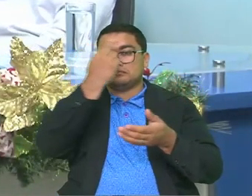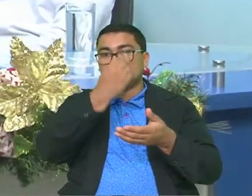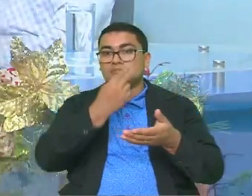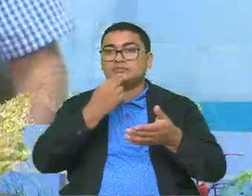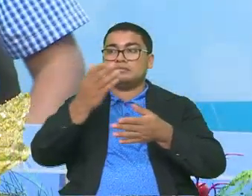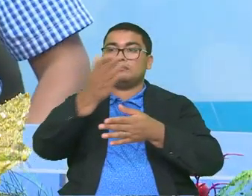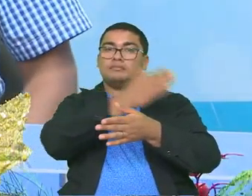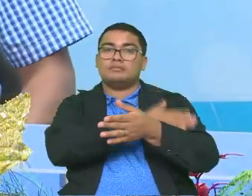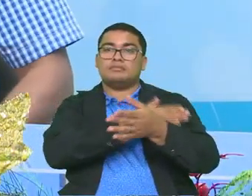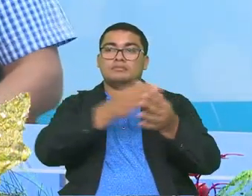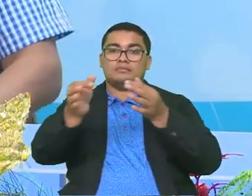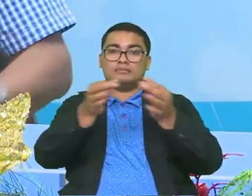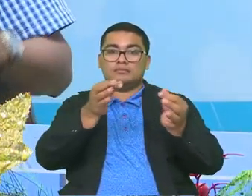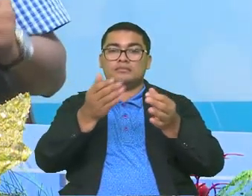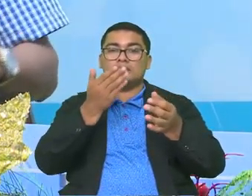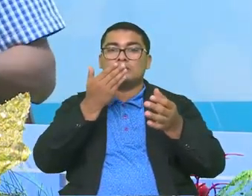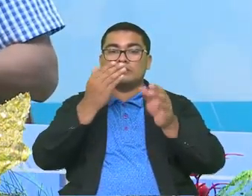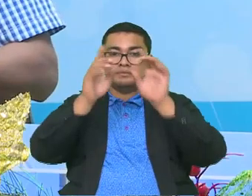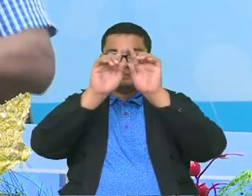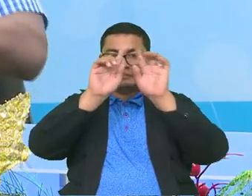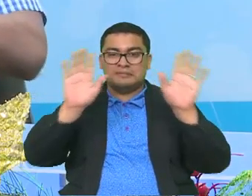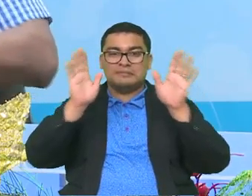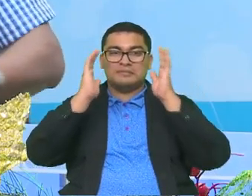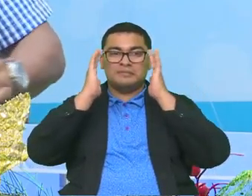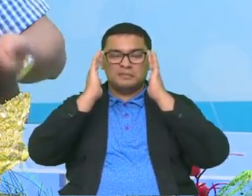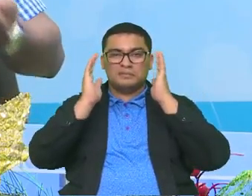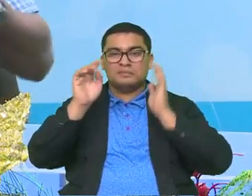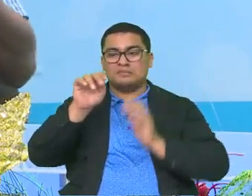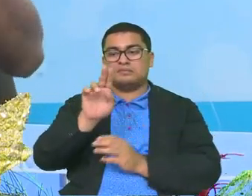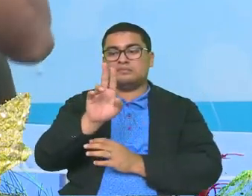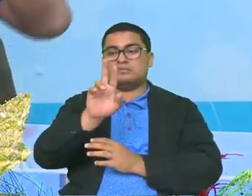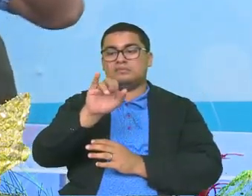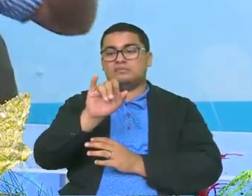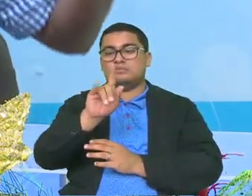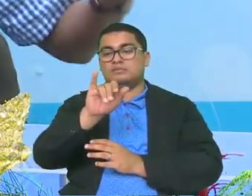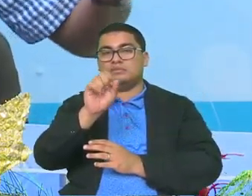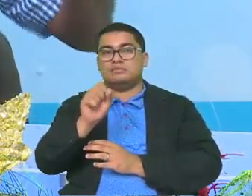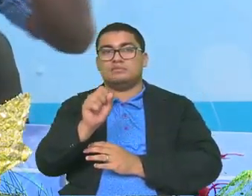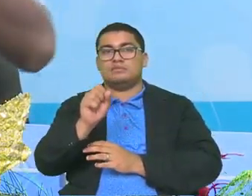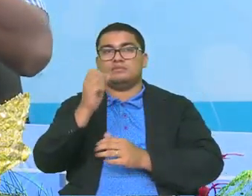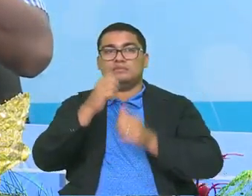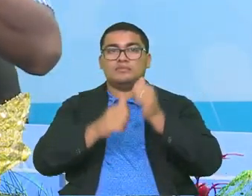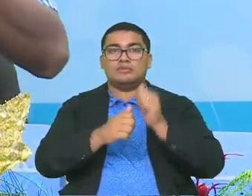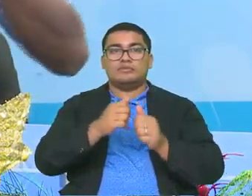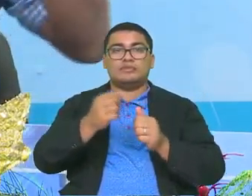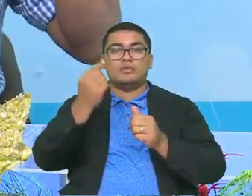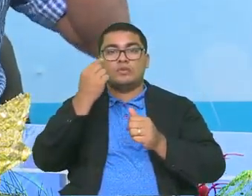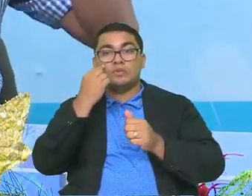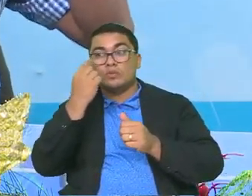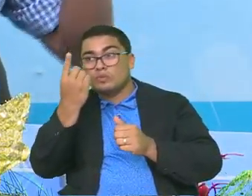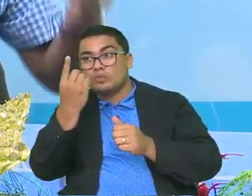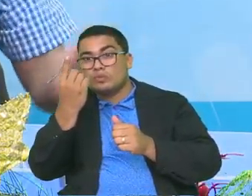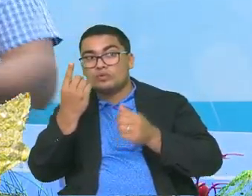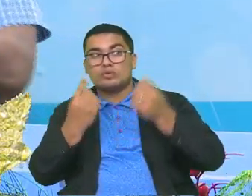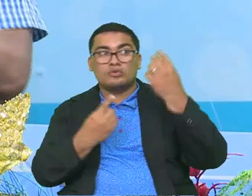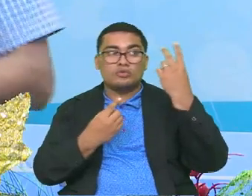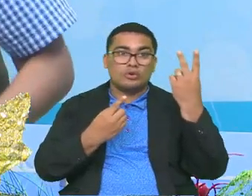presentar una mejoría, como le mencionaba, que esta puede ser paulatinamente, de manera lenta.